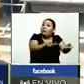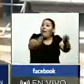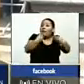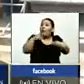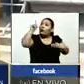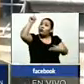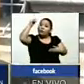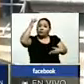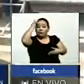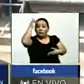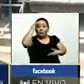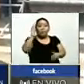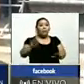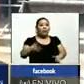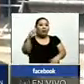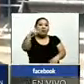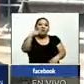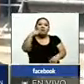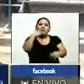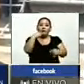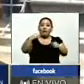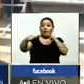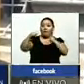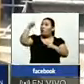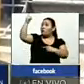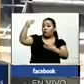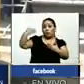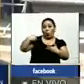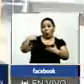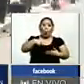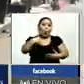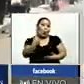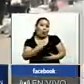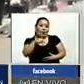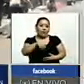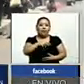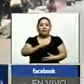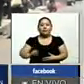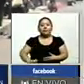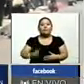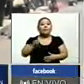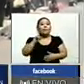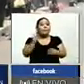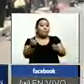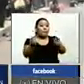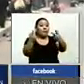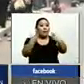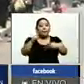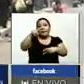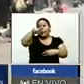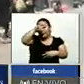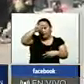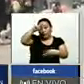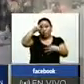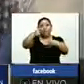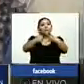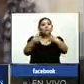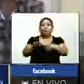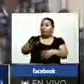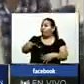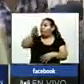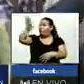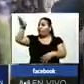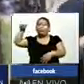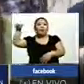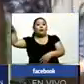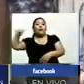dice Dios primero, porque aquí quien manda es Dios, no mandamos nosotros solos aquí en El Salvador. Una oportunidad para laborar legalmente en el exterior es